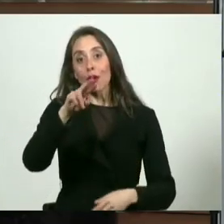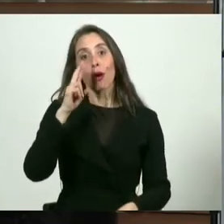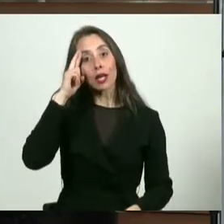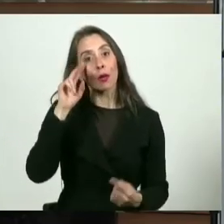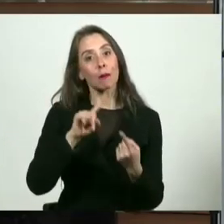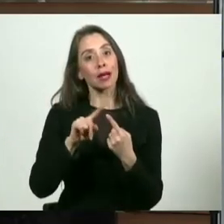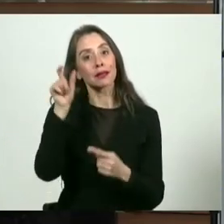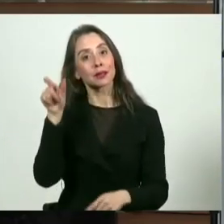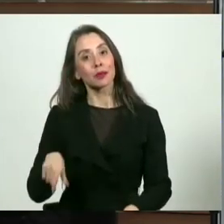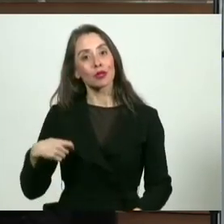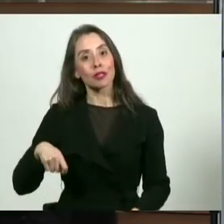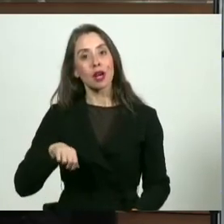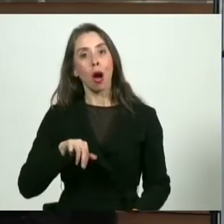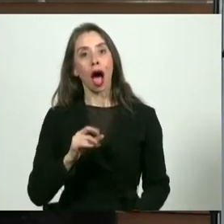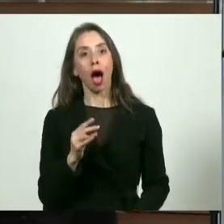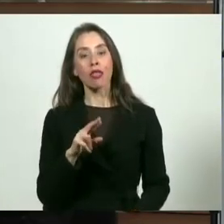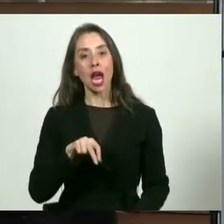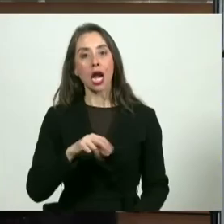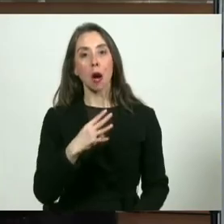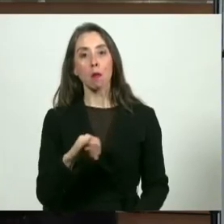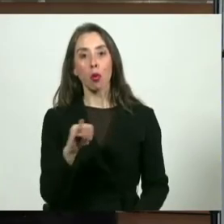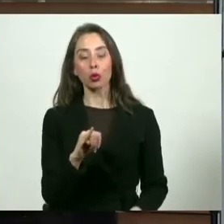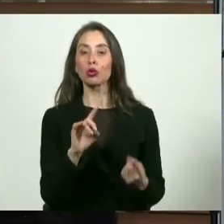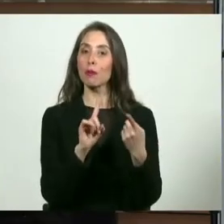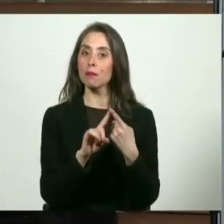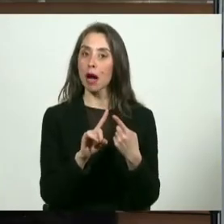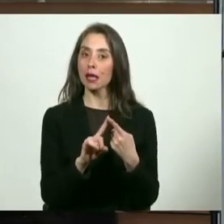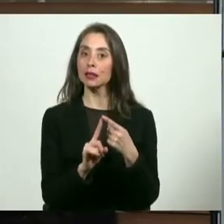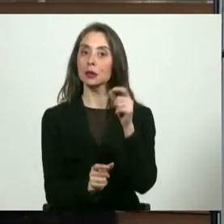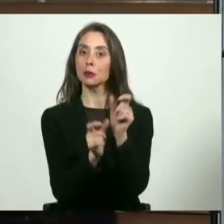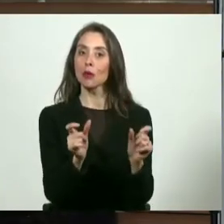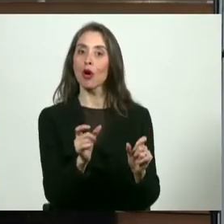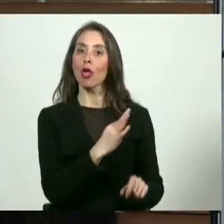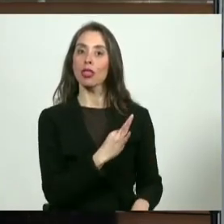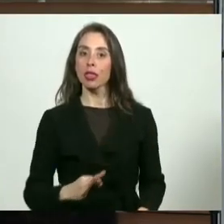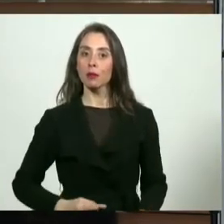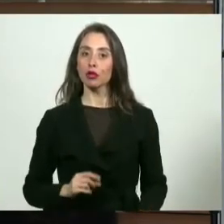misma dinámica del primer panel, escuchando obviamente a los expositores que participaron